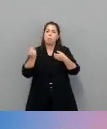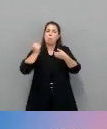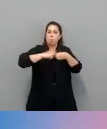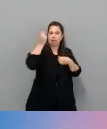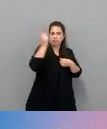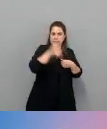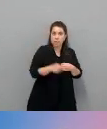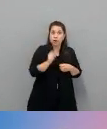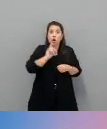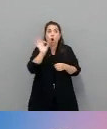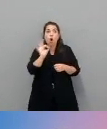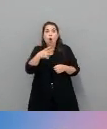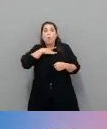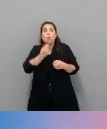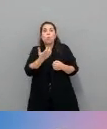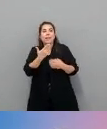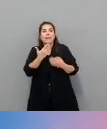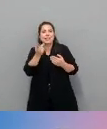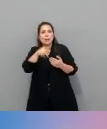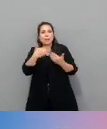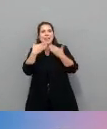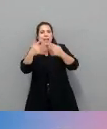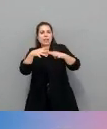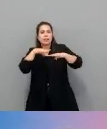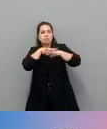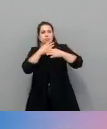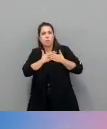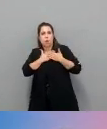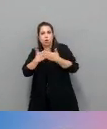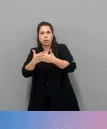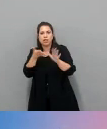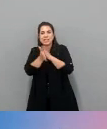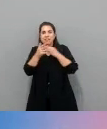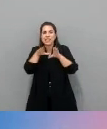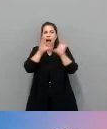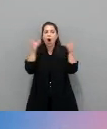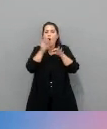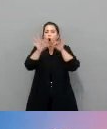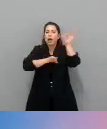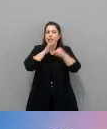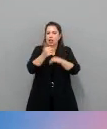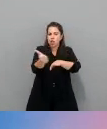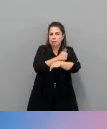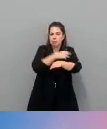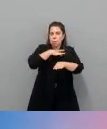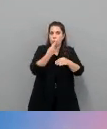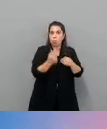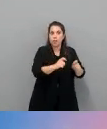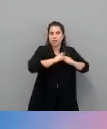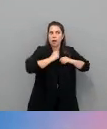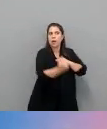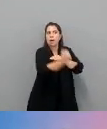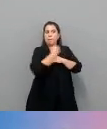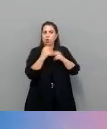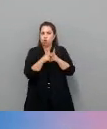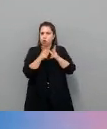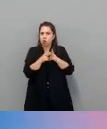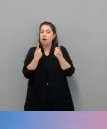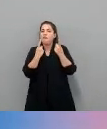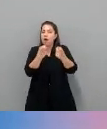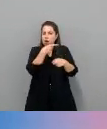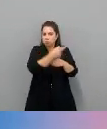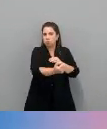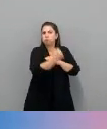a través de redes de voluntariado y de organización civil, ¿no? Que también pueden prestarnos este apoyo social que necesitamos.